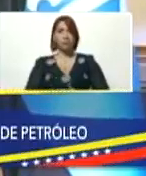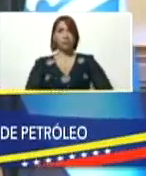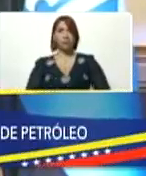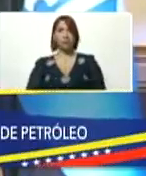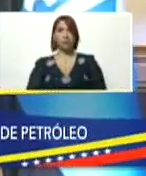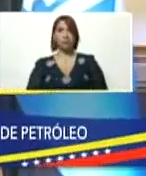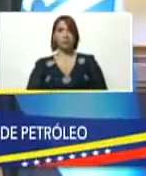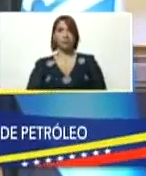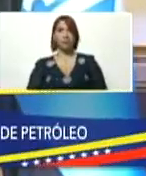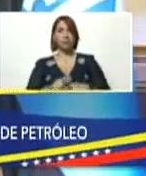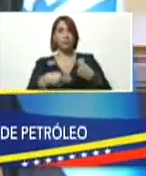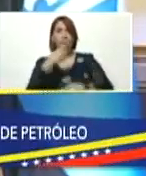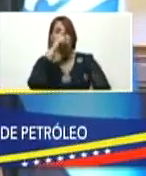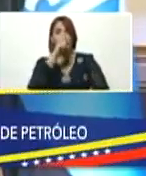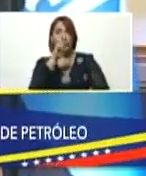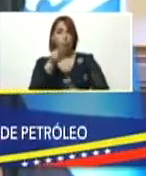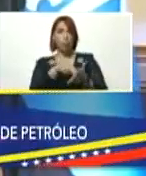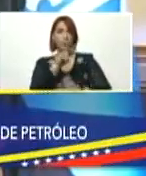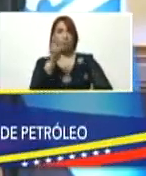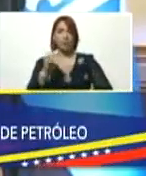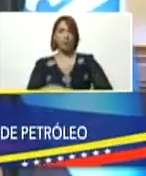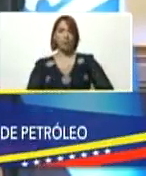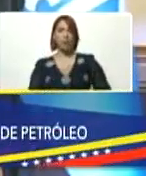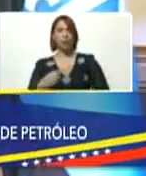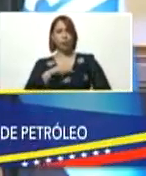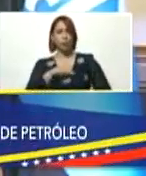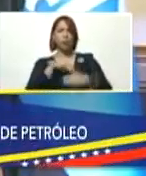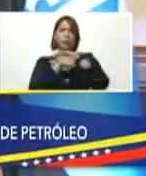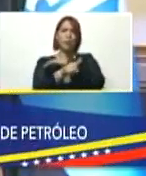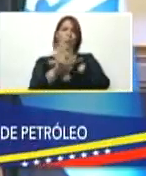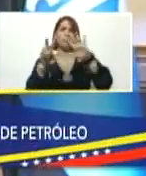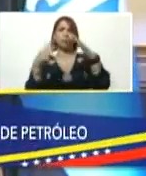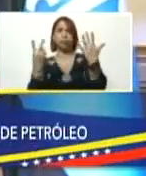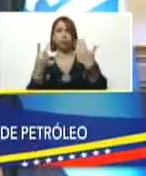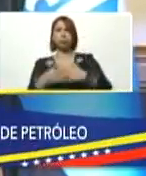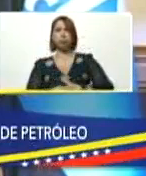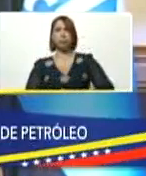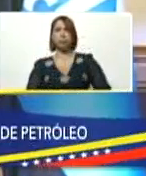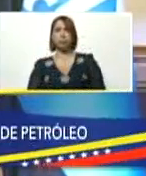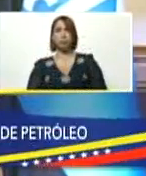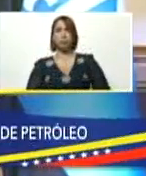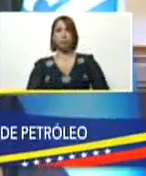Luego, en el año 2020, entramos en el séptimo